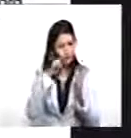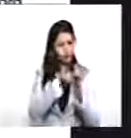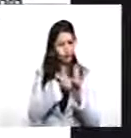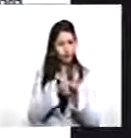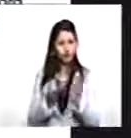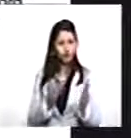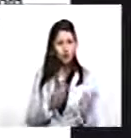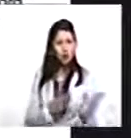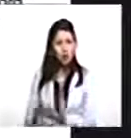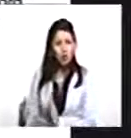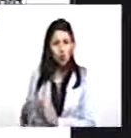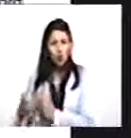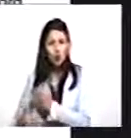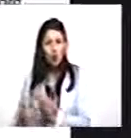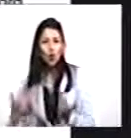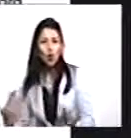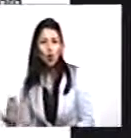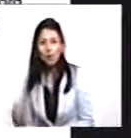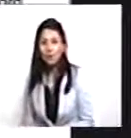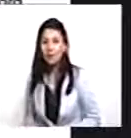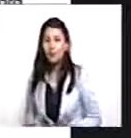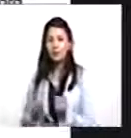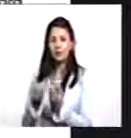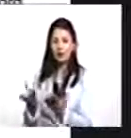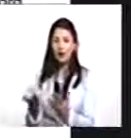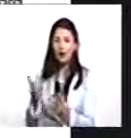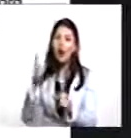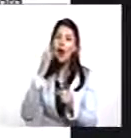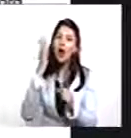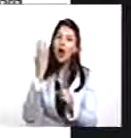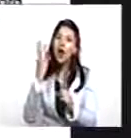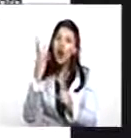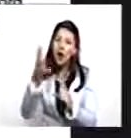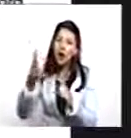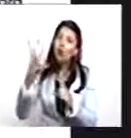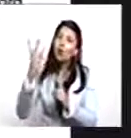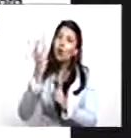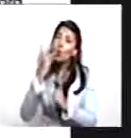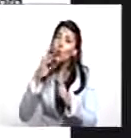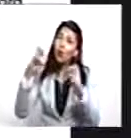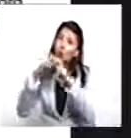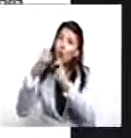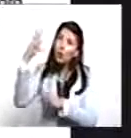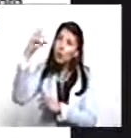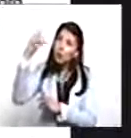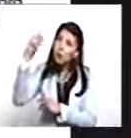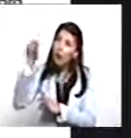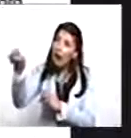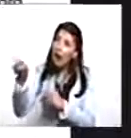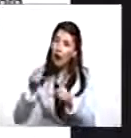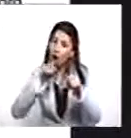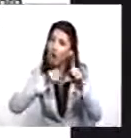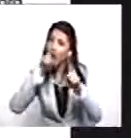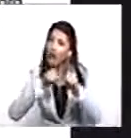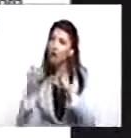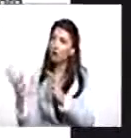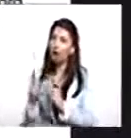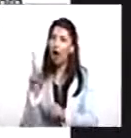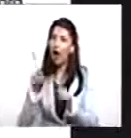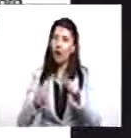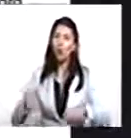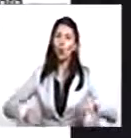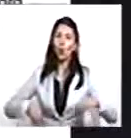para determinar la energía consumida dejada de facturar precisamente por esas mismas irregularidades o